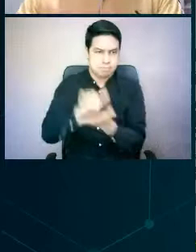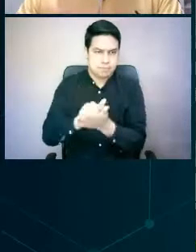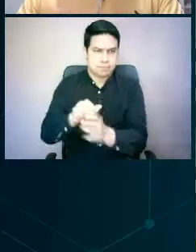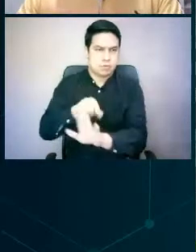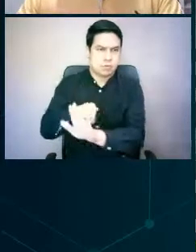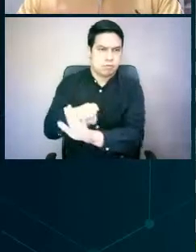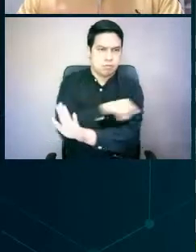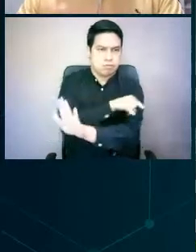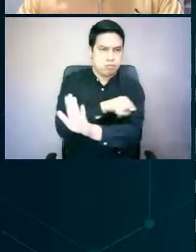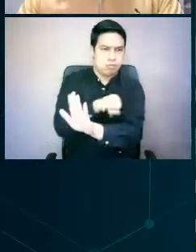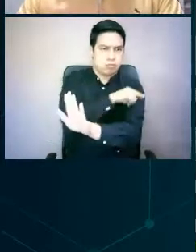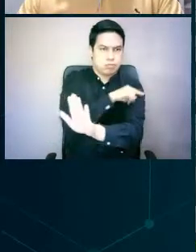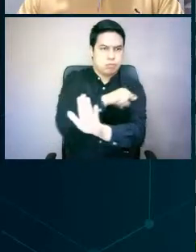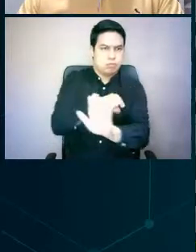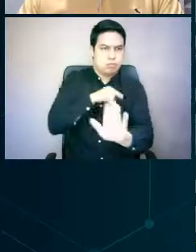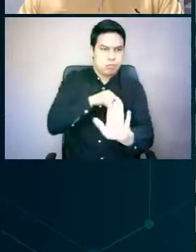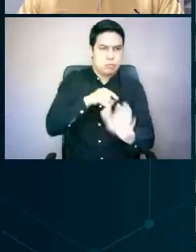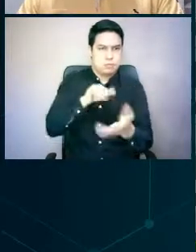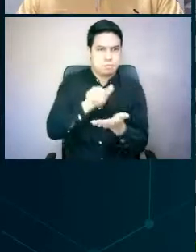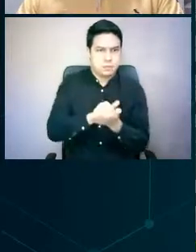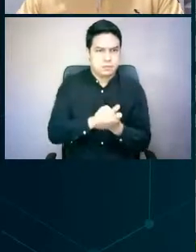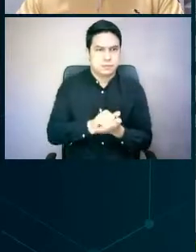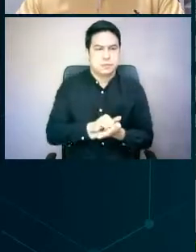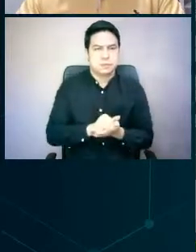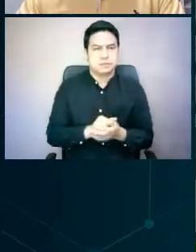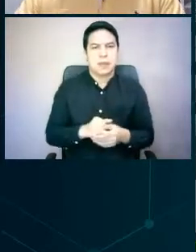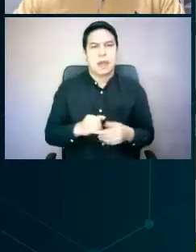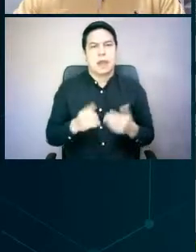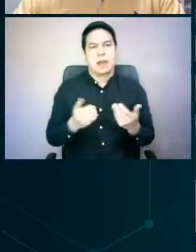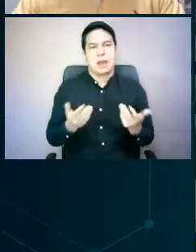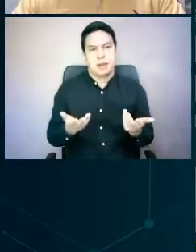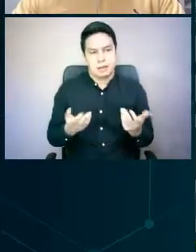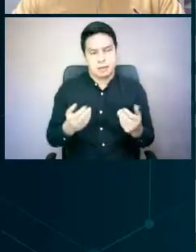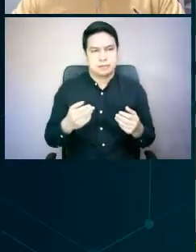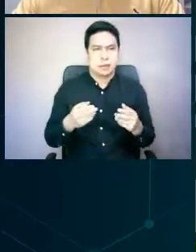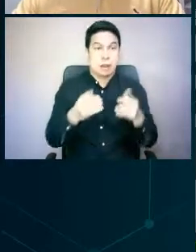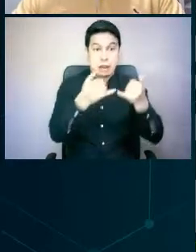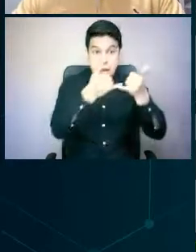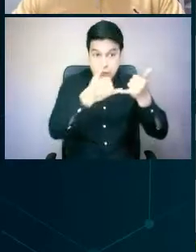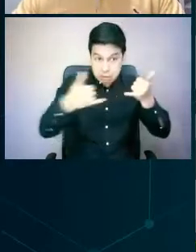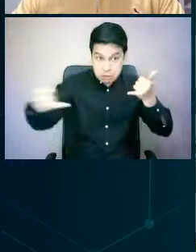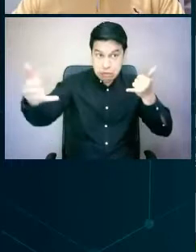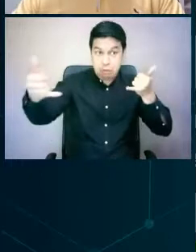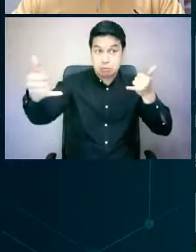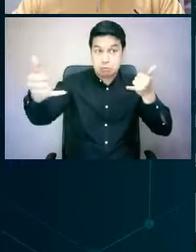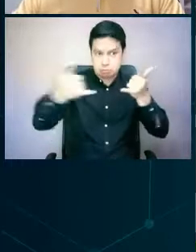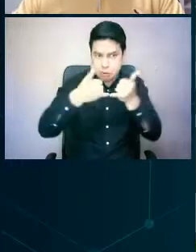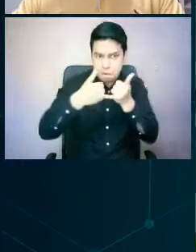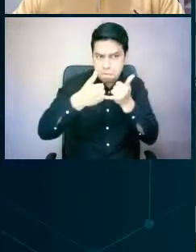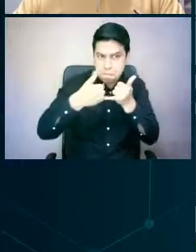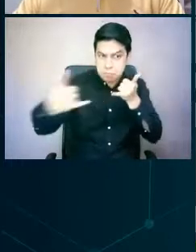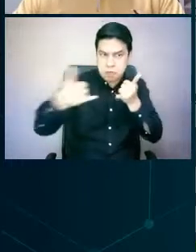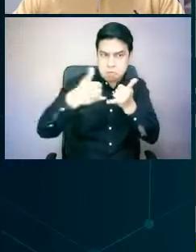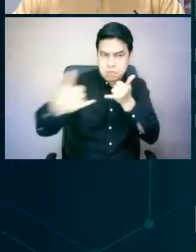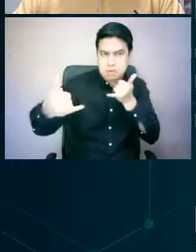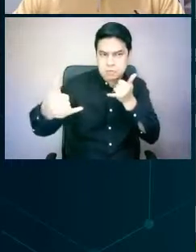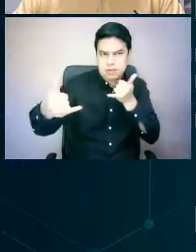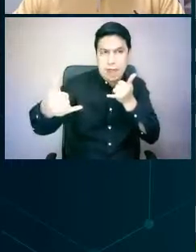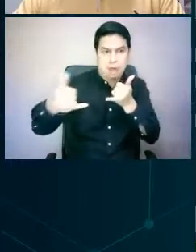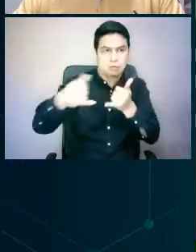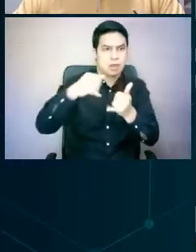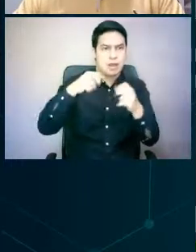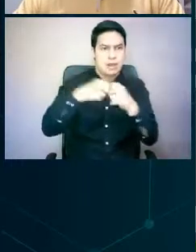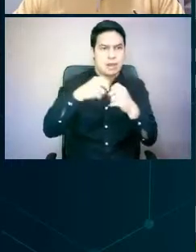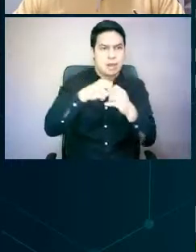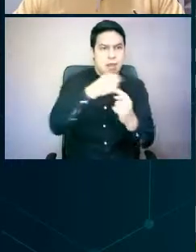las cosas, en estado de operación normal de una línea de transmisión, la corriente que entra es igual a la corriente que